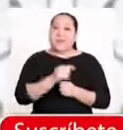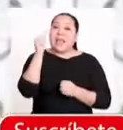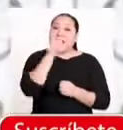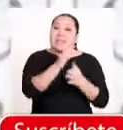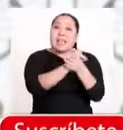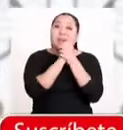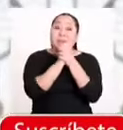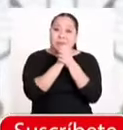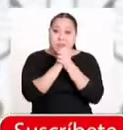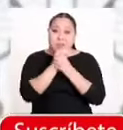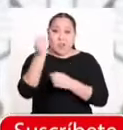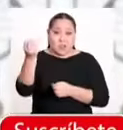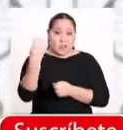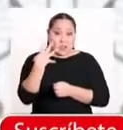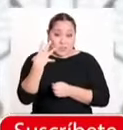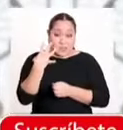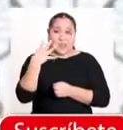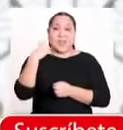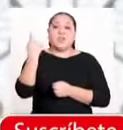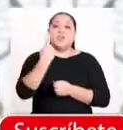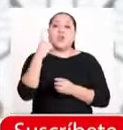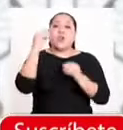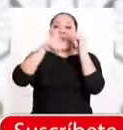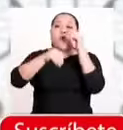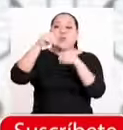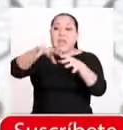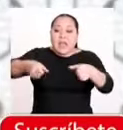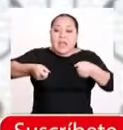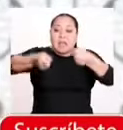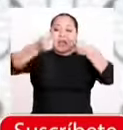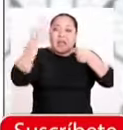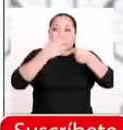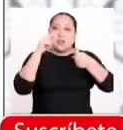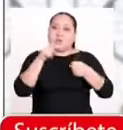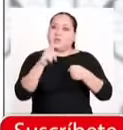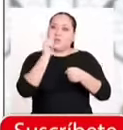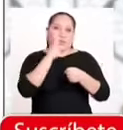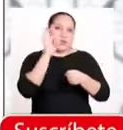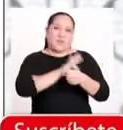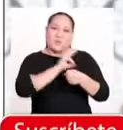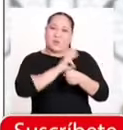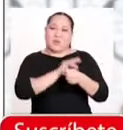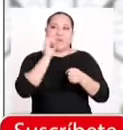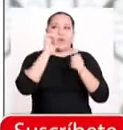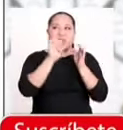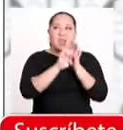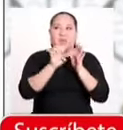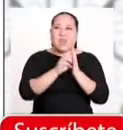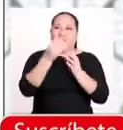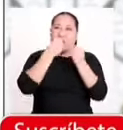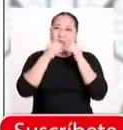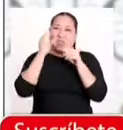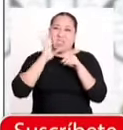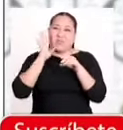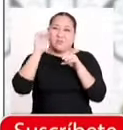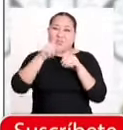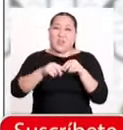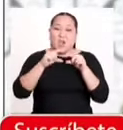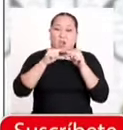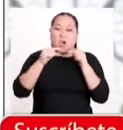este amigo nos dice que solo debemos colocar residuos no aprovechables, como restos de comida y